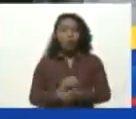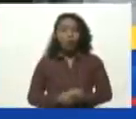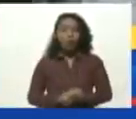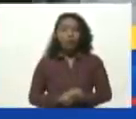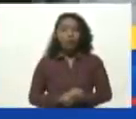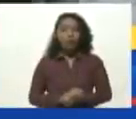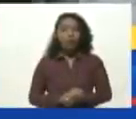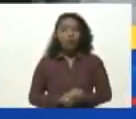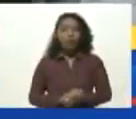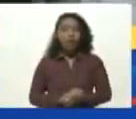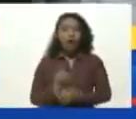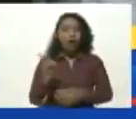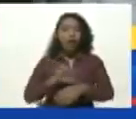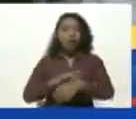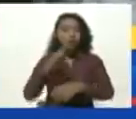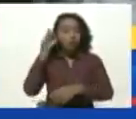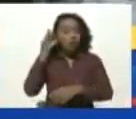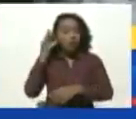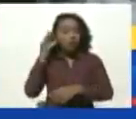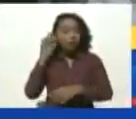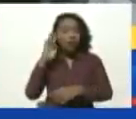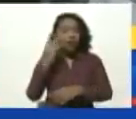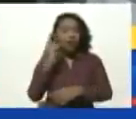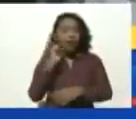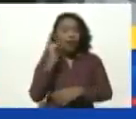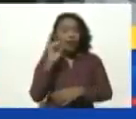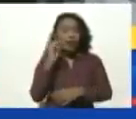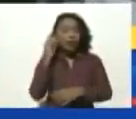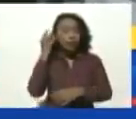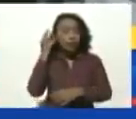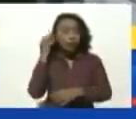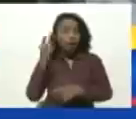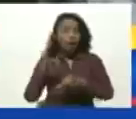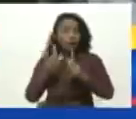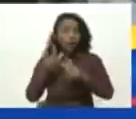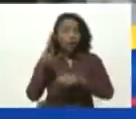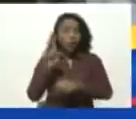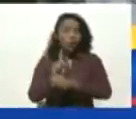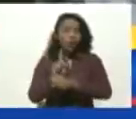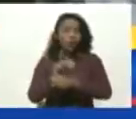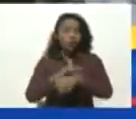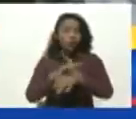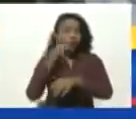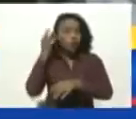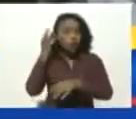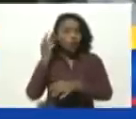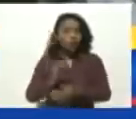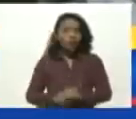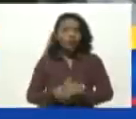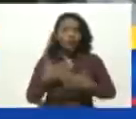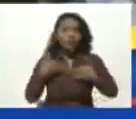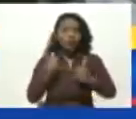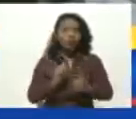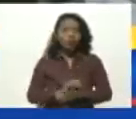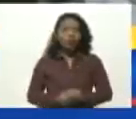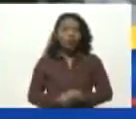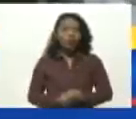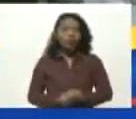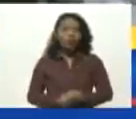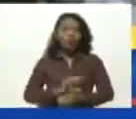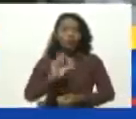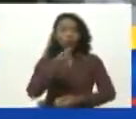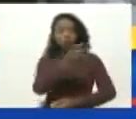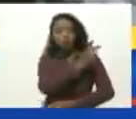la doctora Rainer Rondón, autoridad única, doctora de salud. El general